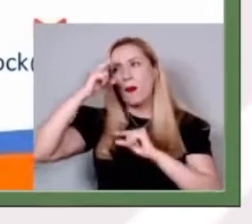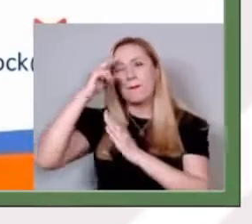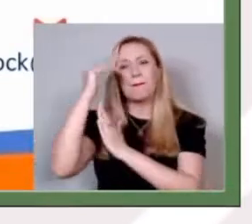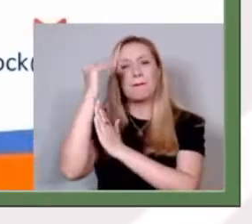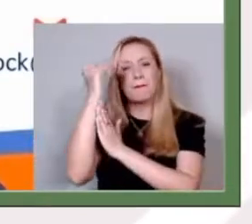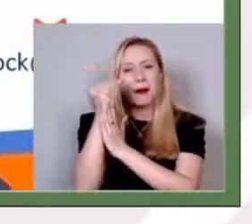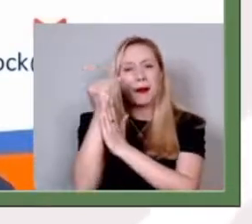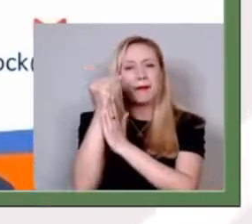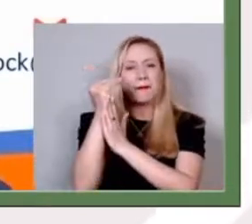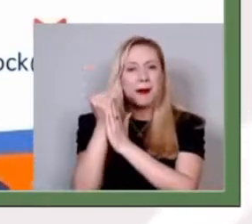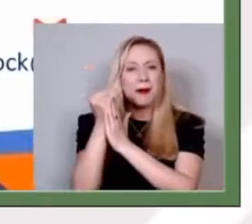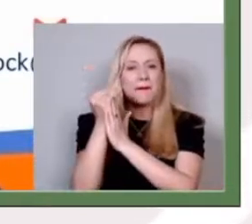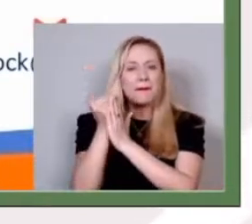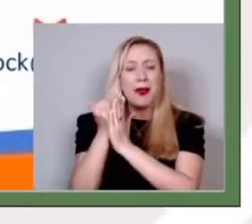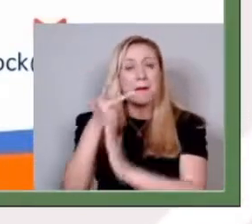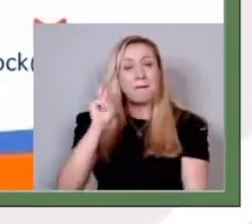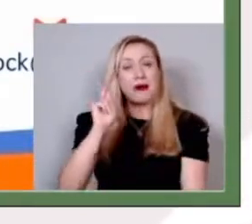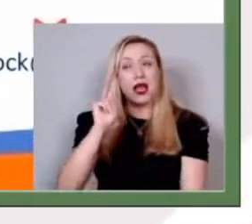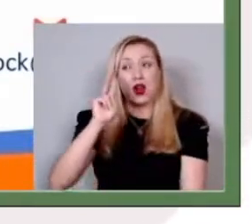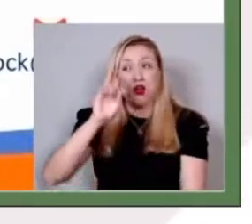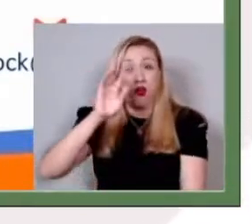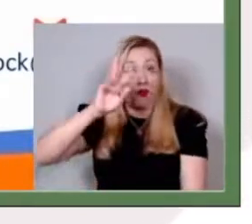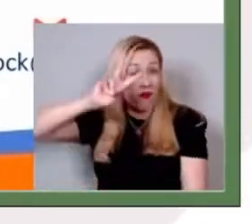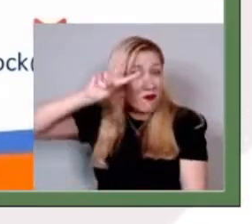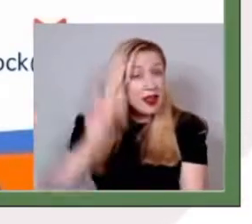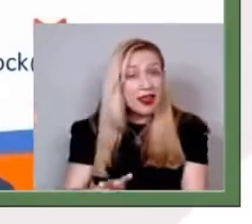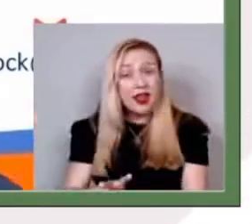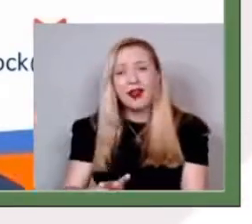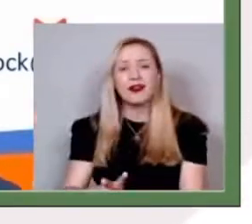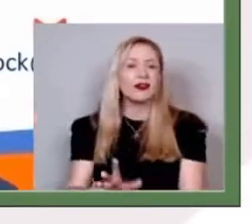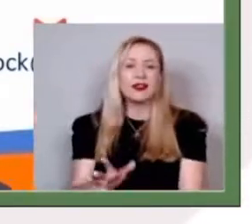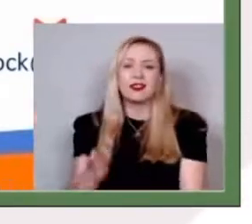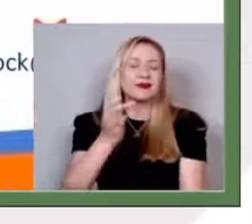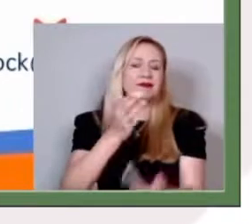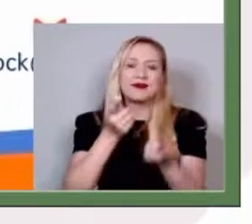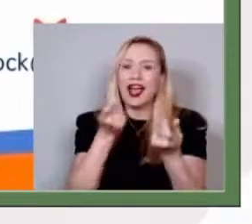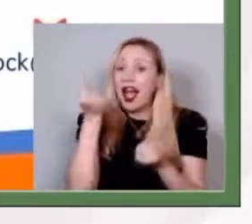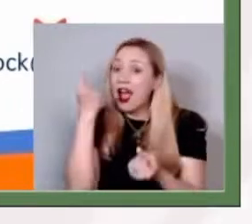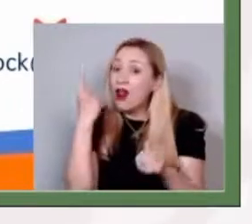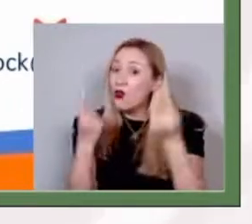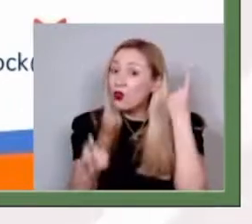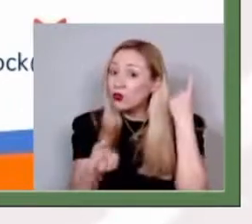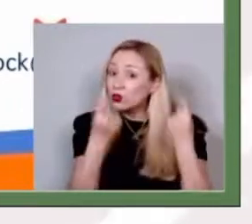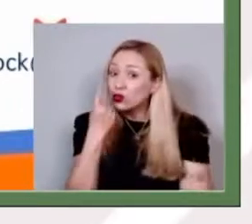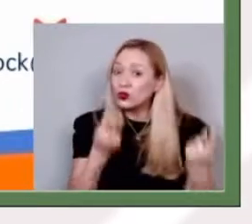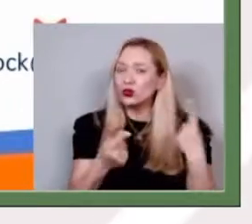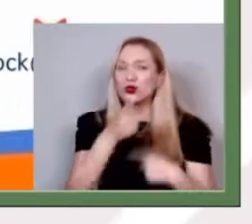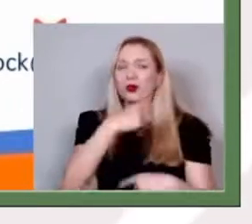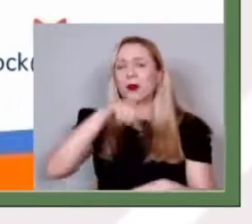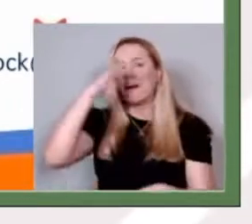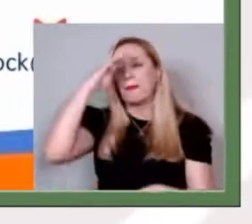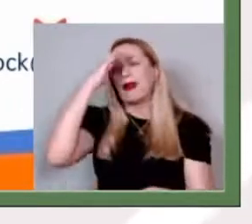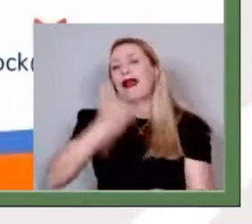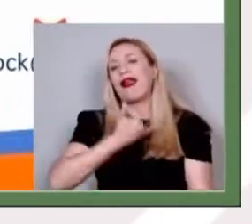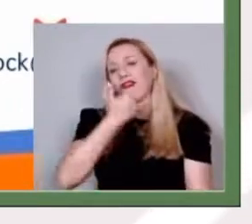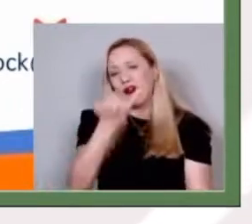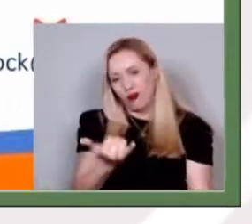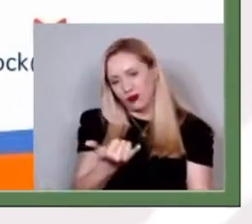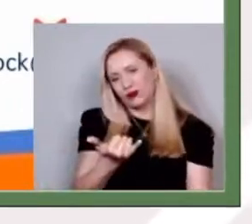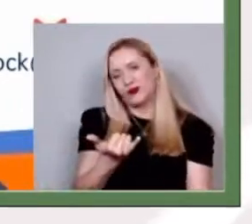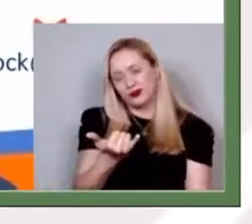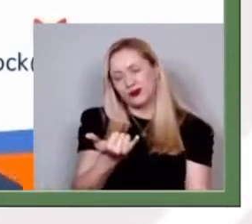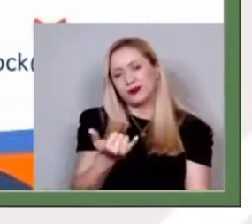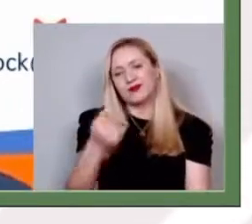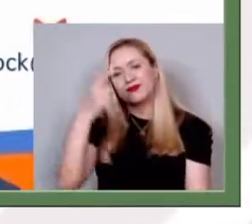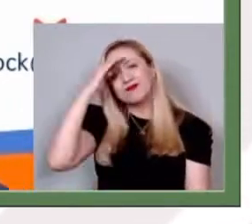es completamente cierto y por eso se les llama prejuicios y estereotipos hacia la vejez. Hay una mirada